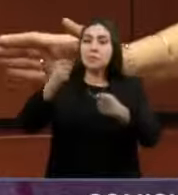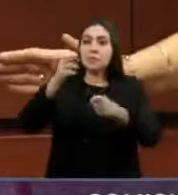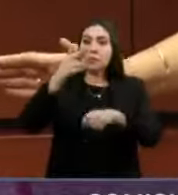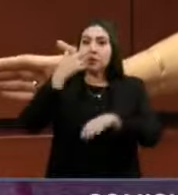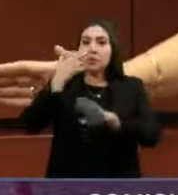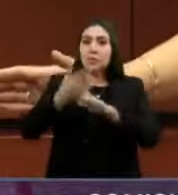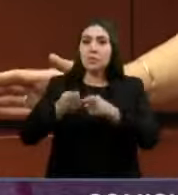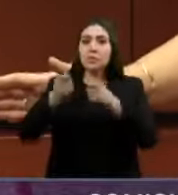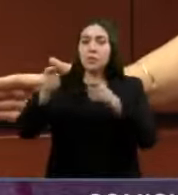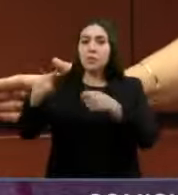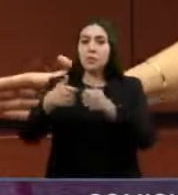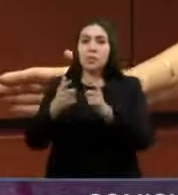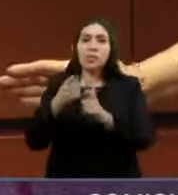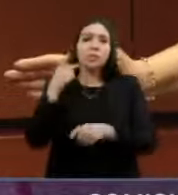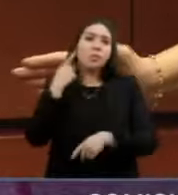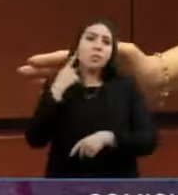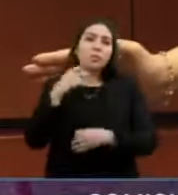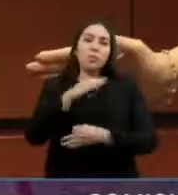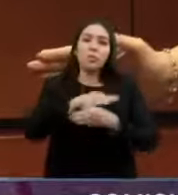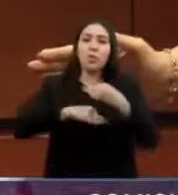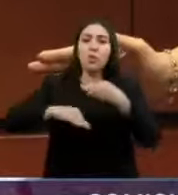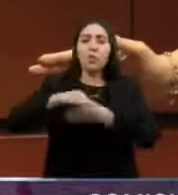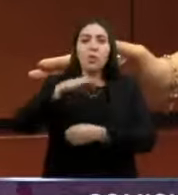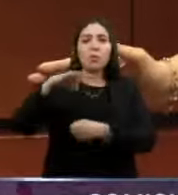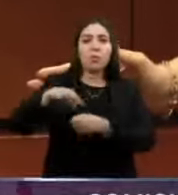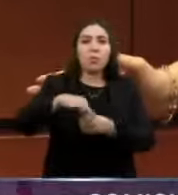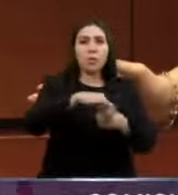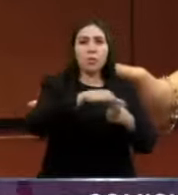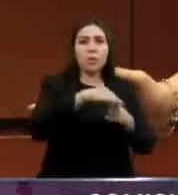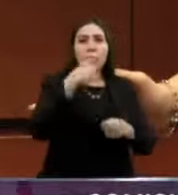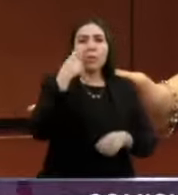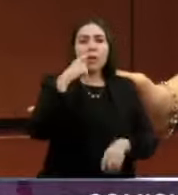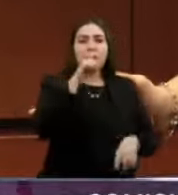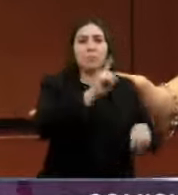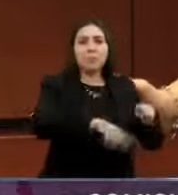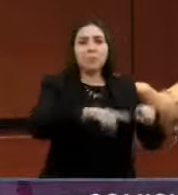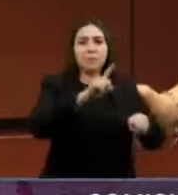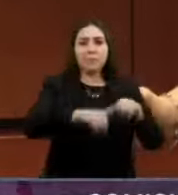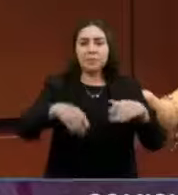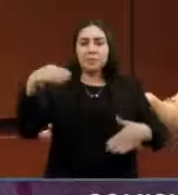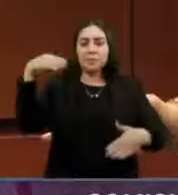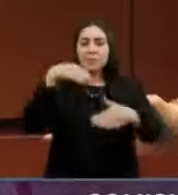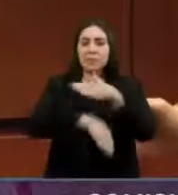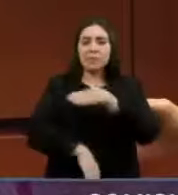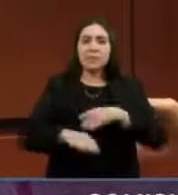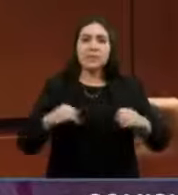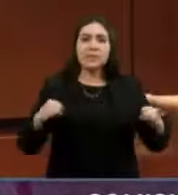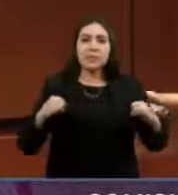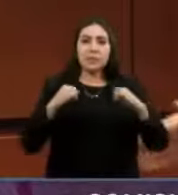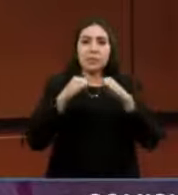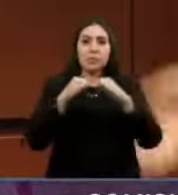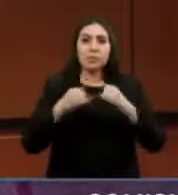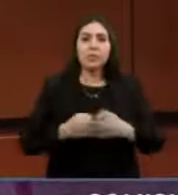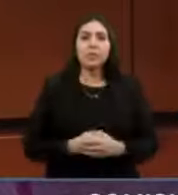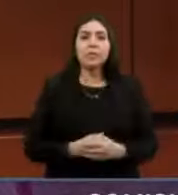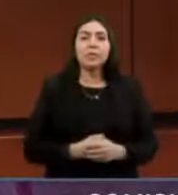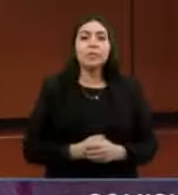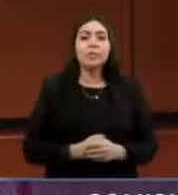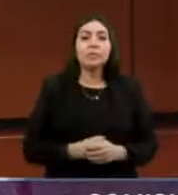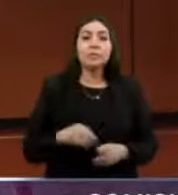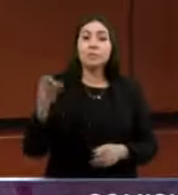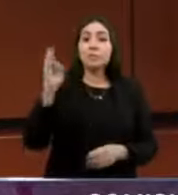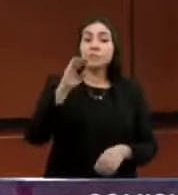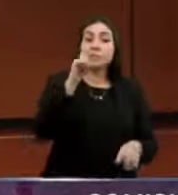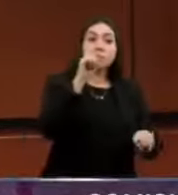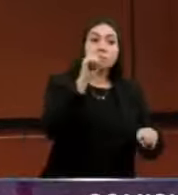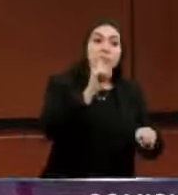oficialista los votos para que destruyan a las instituciones. Y si destruyen